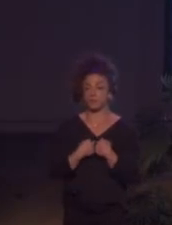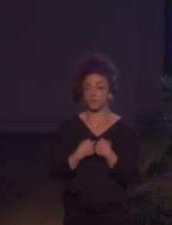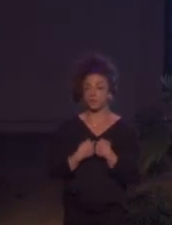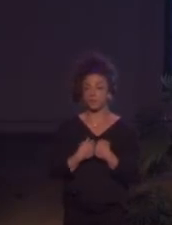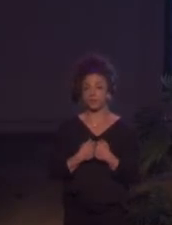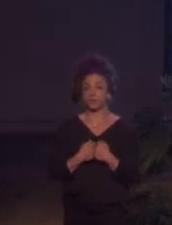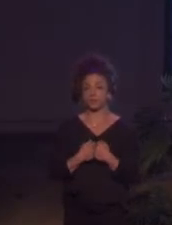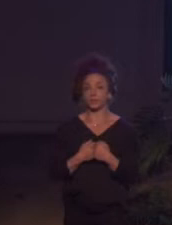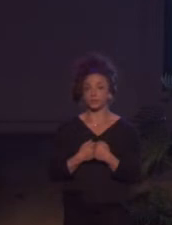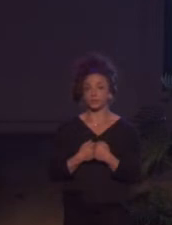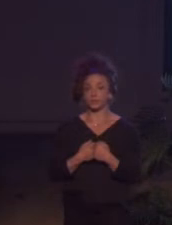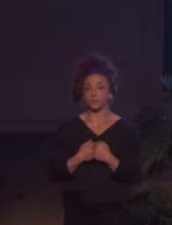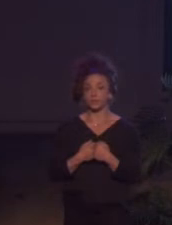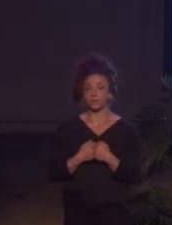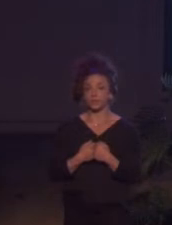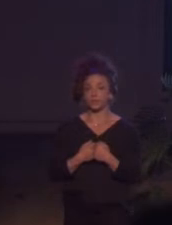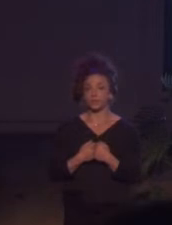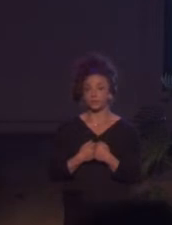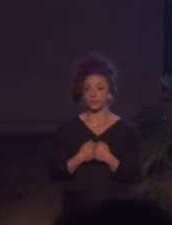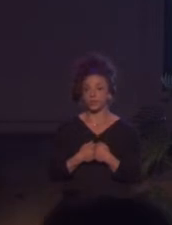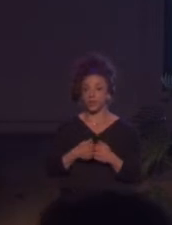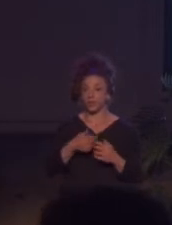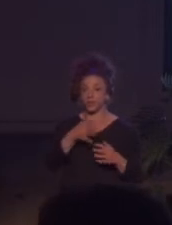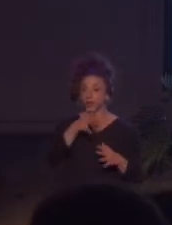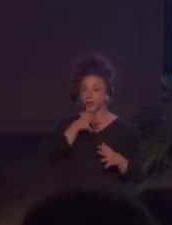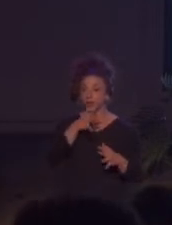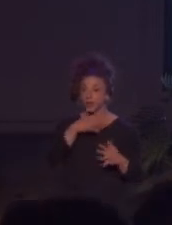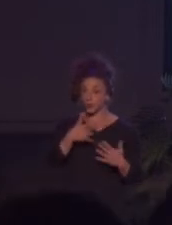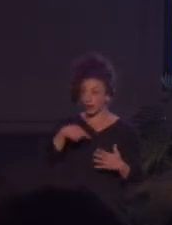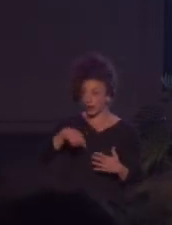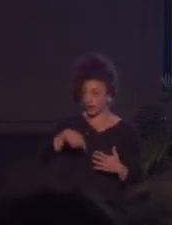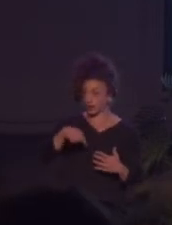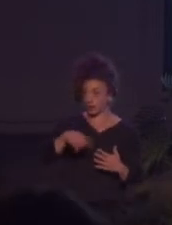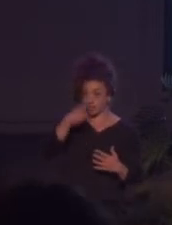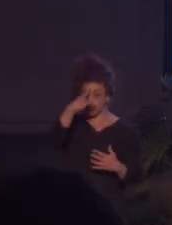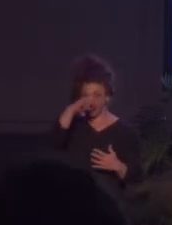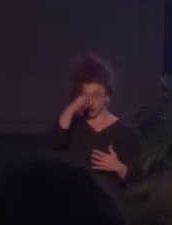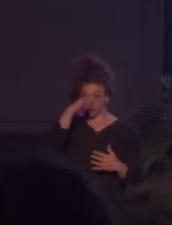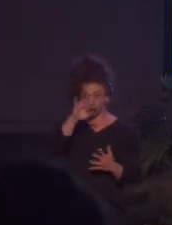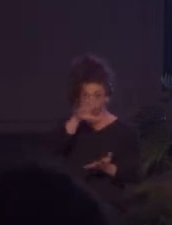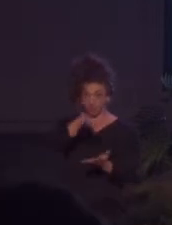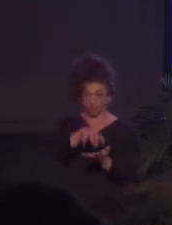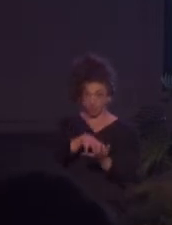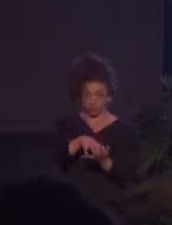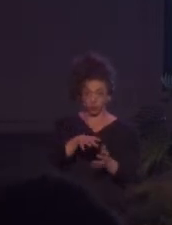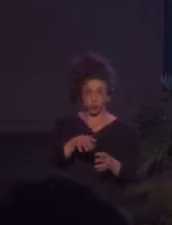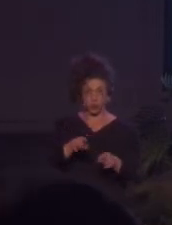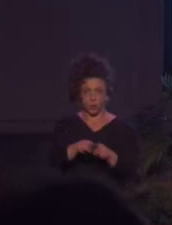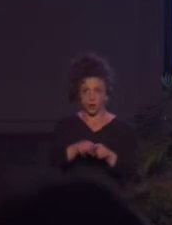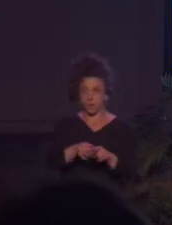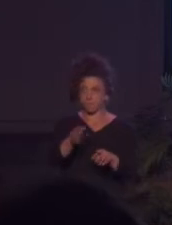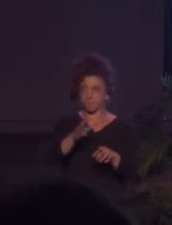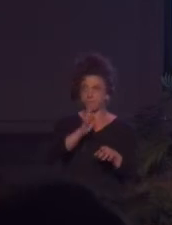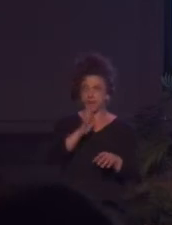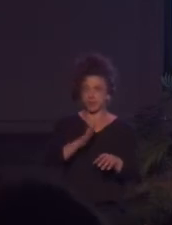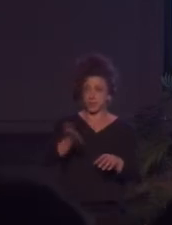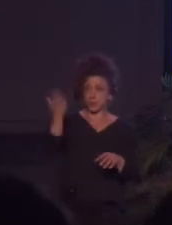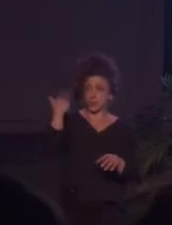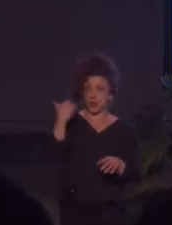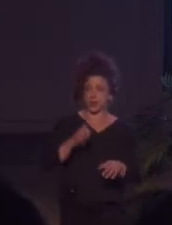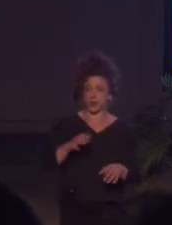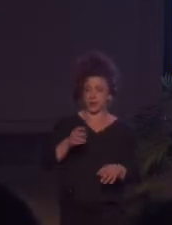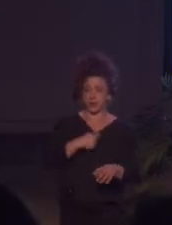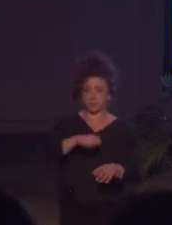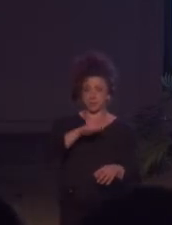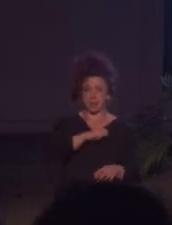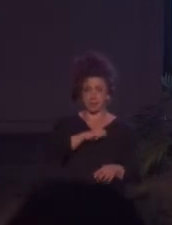la extensión, la ganadería, como la conocemos aquí, es... una cosa totalmente colonial, porque en Ayala